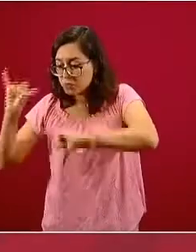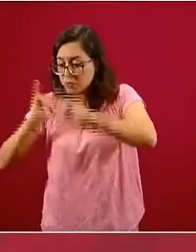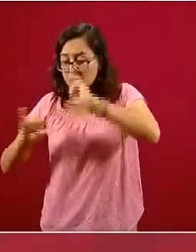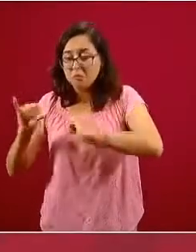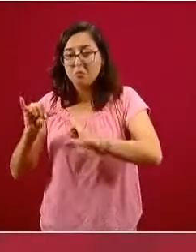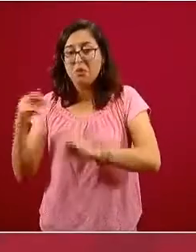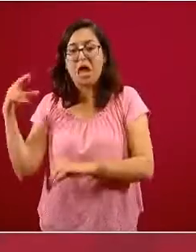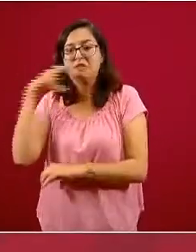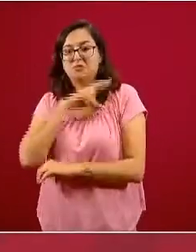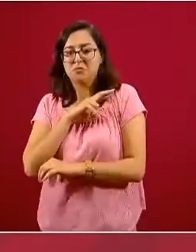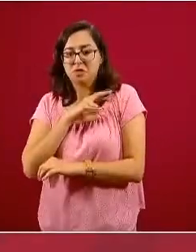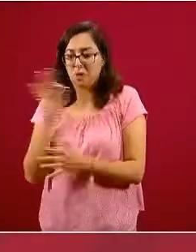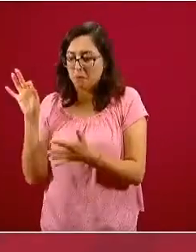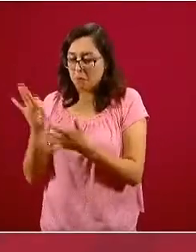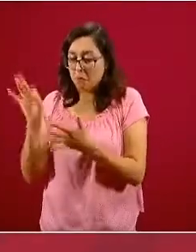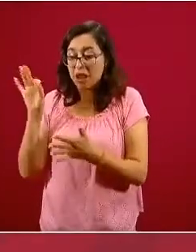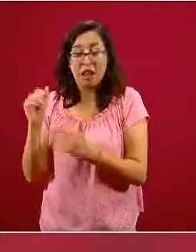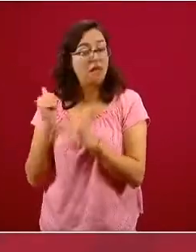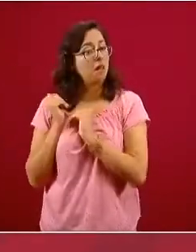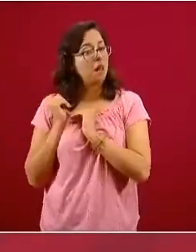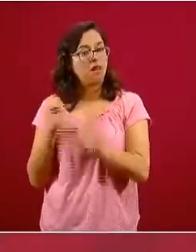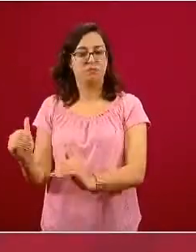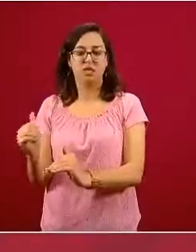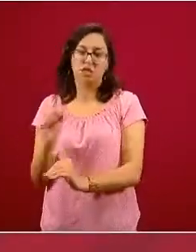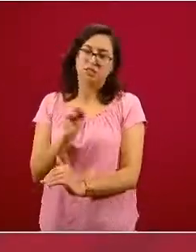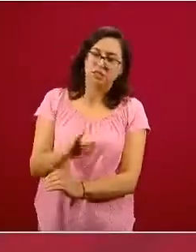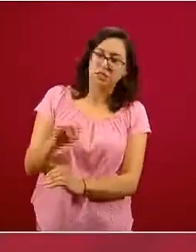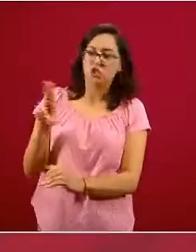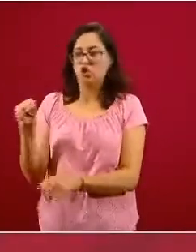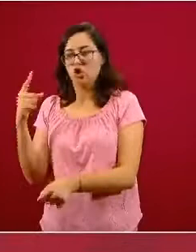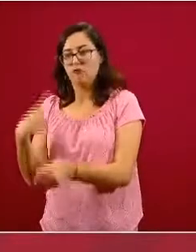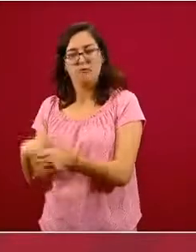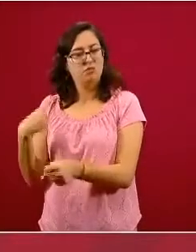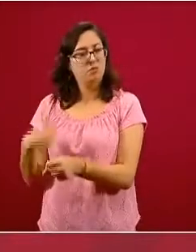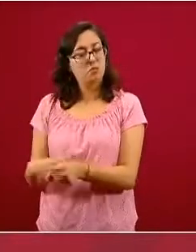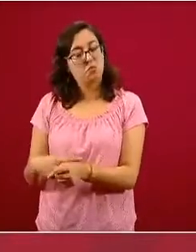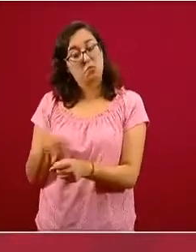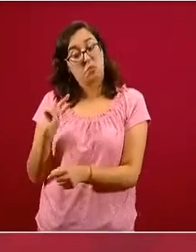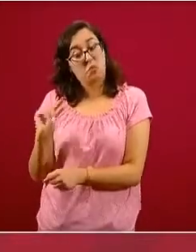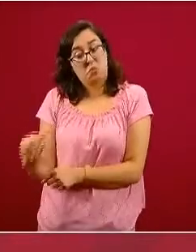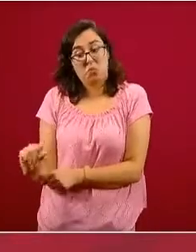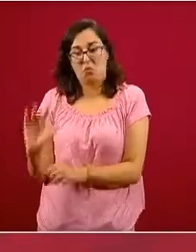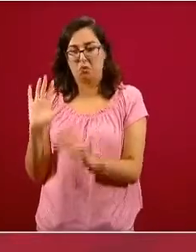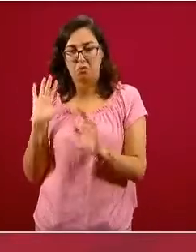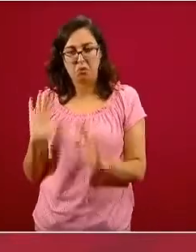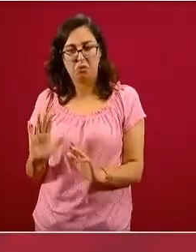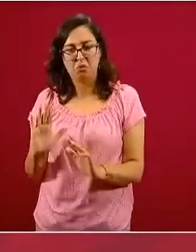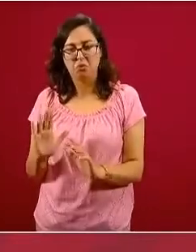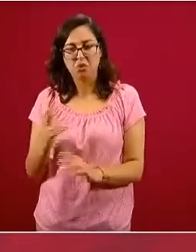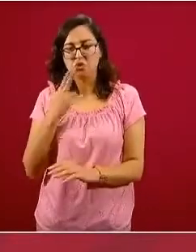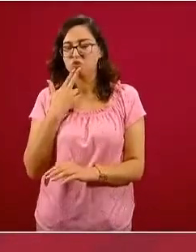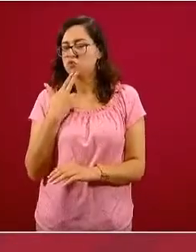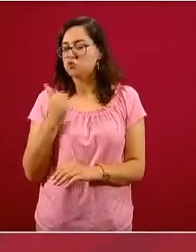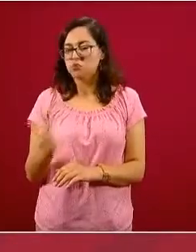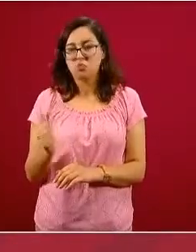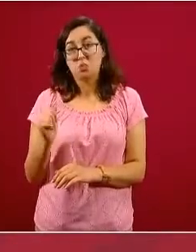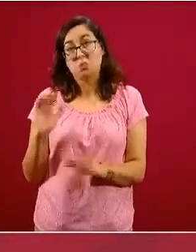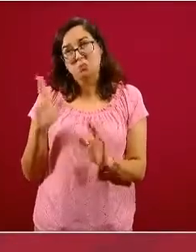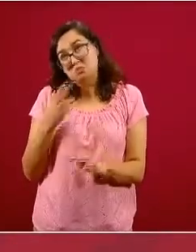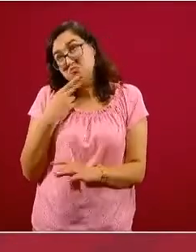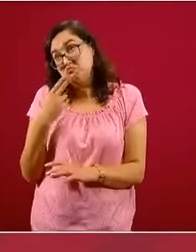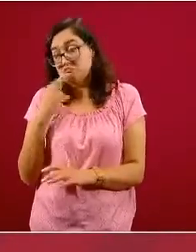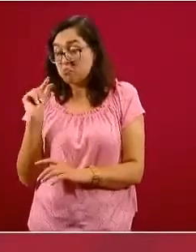cierta capacidad limitada, muy limitada, para detectar anticuerpos contra el virus